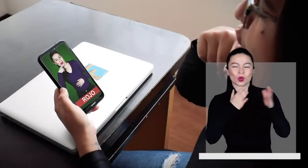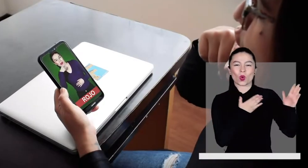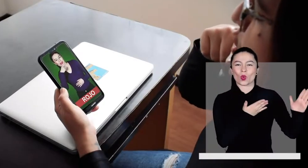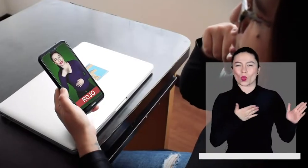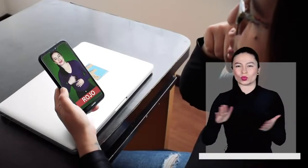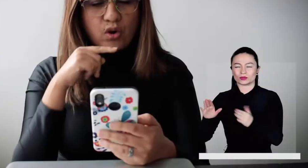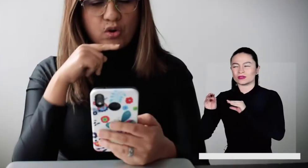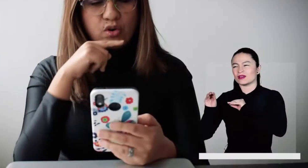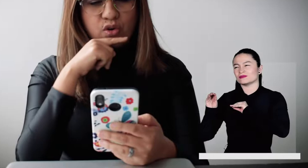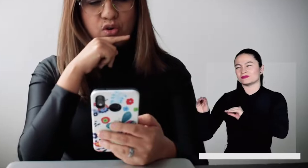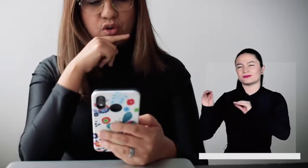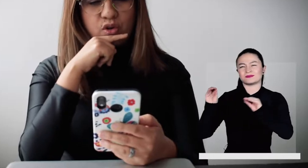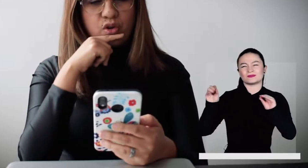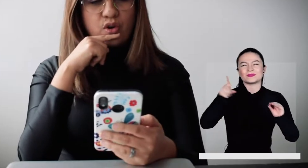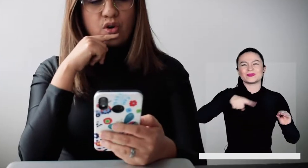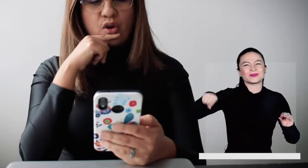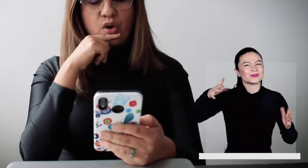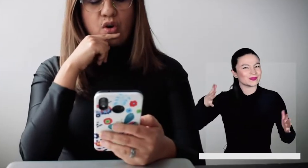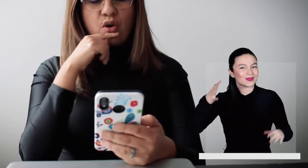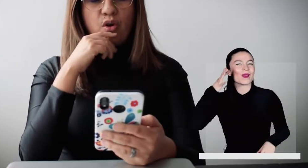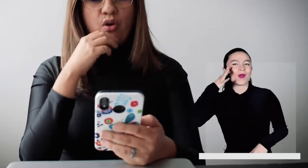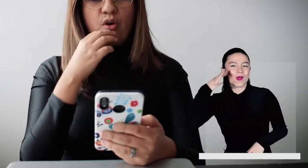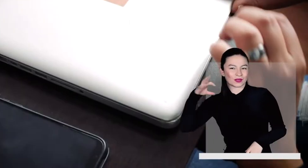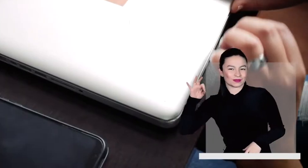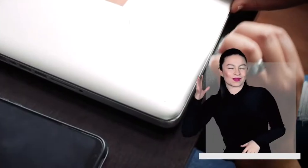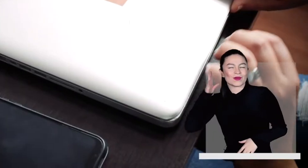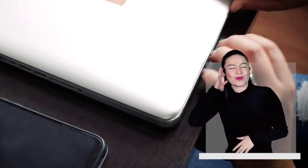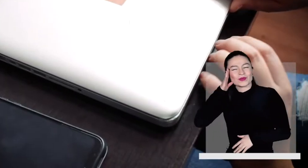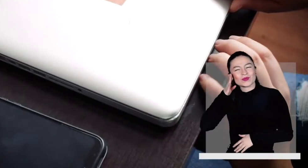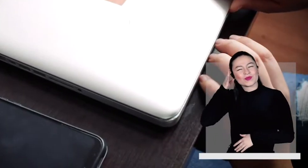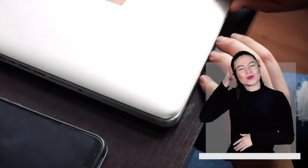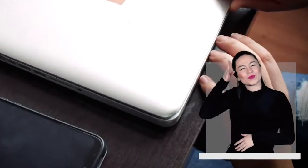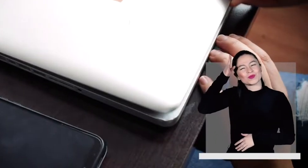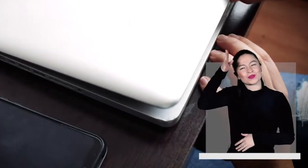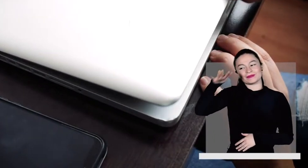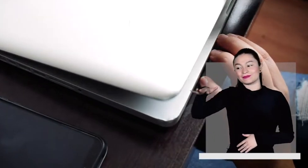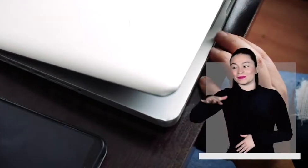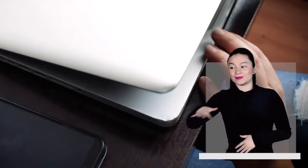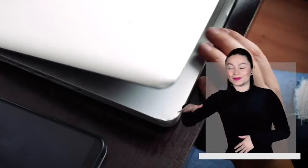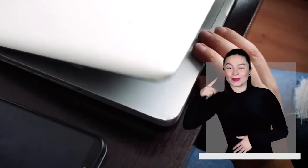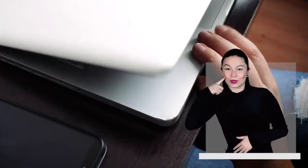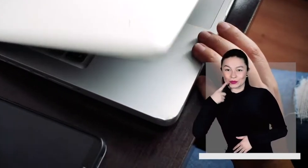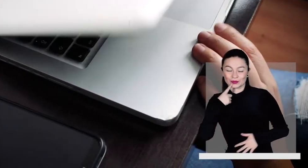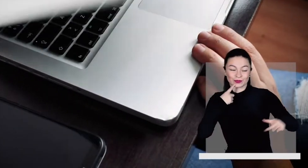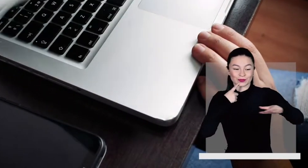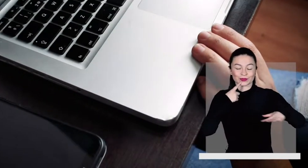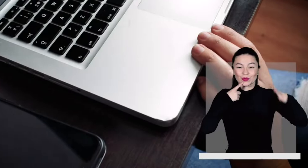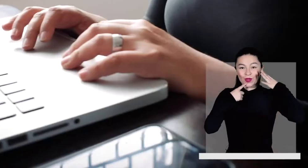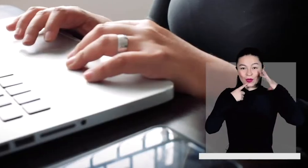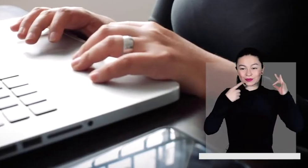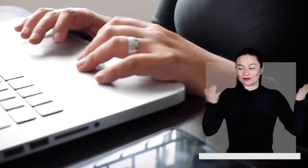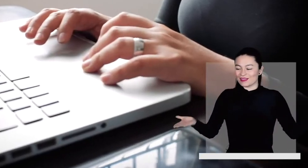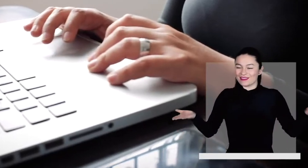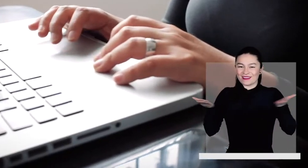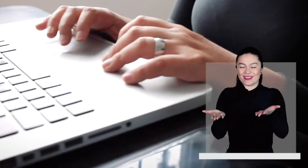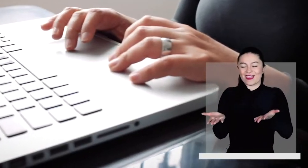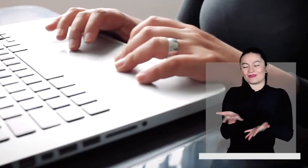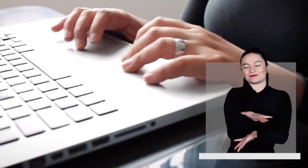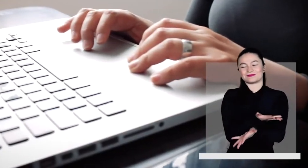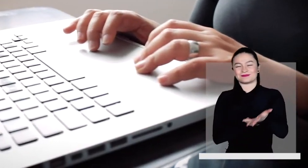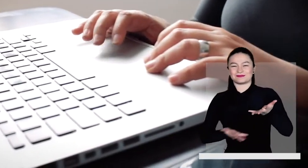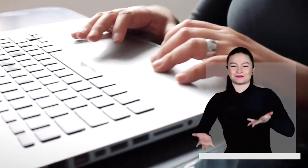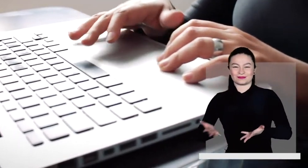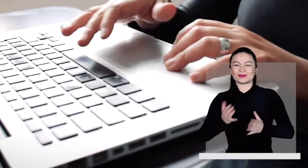busca que más espacios sean accesibles y trabaja de manera permanente en la enseñanza de esta lengua, permitiéndose una